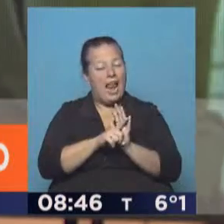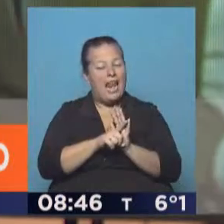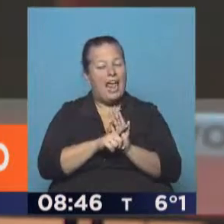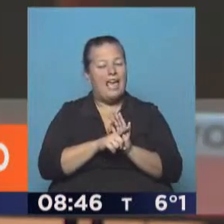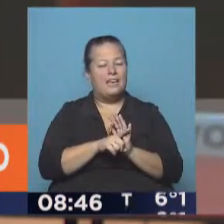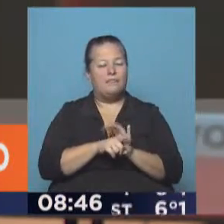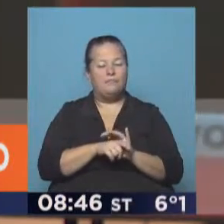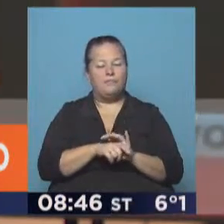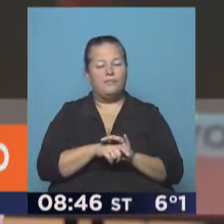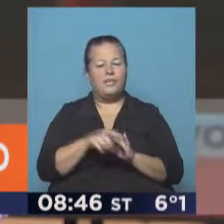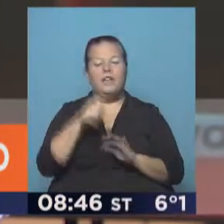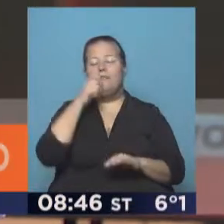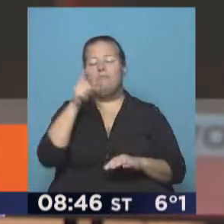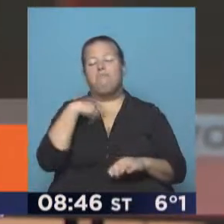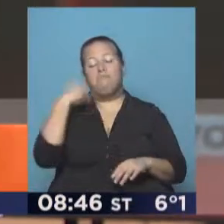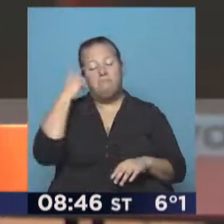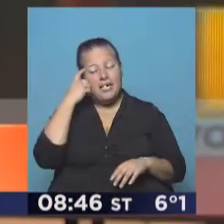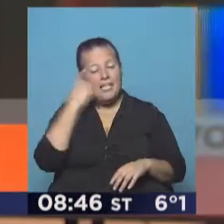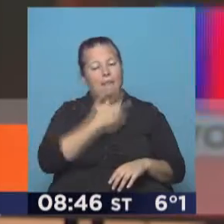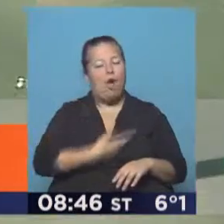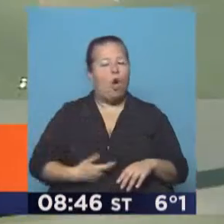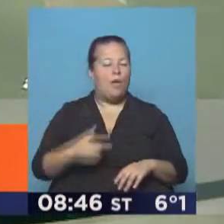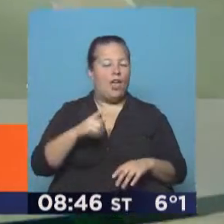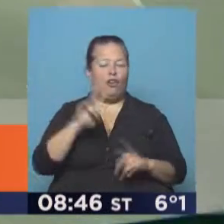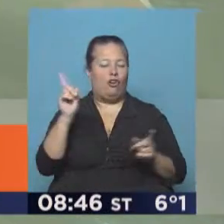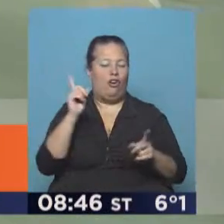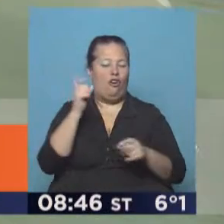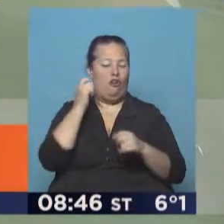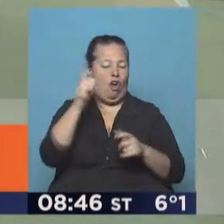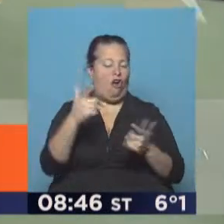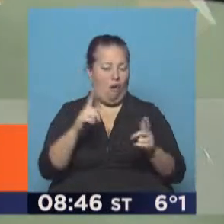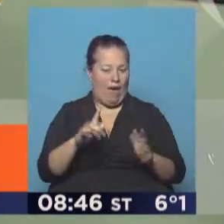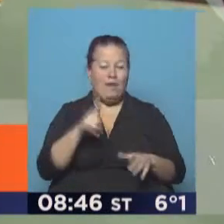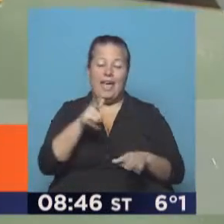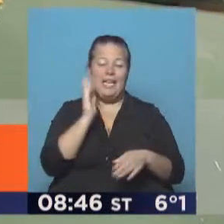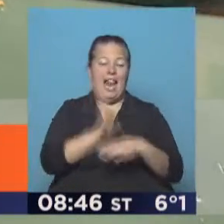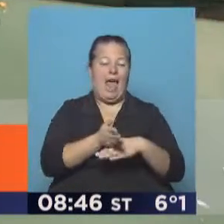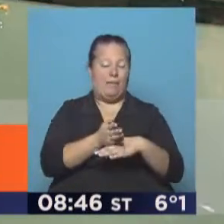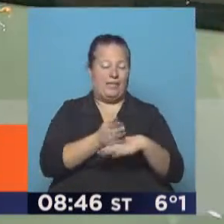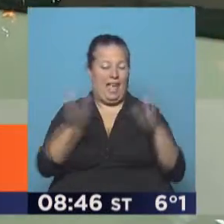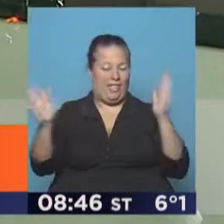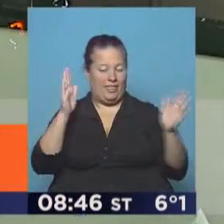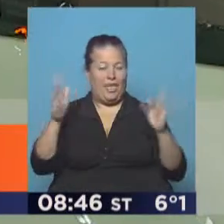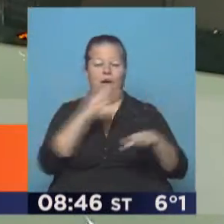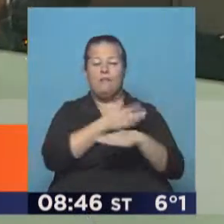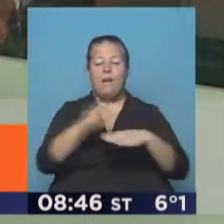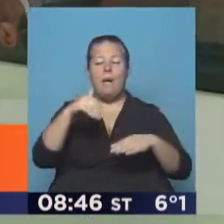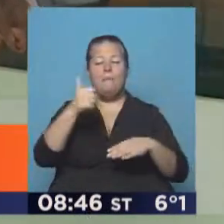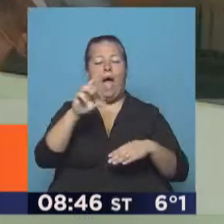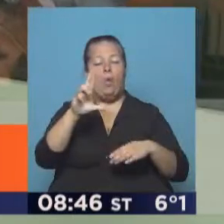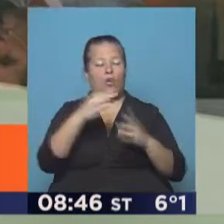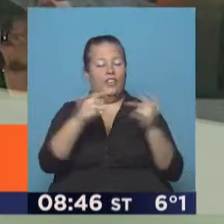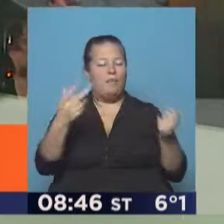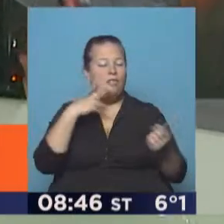tenemos cuando consideramos que el gobierno no funciona. Esto se hace a la mitad del periodo. El periodo de Maduro terminaría